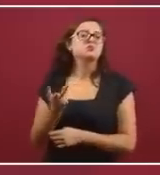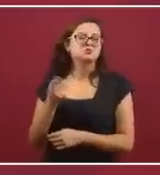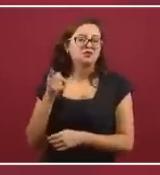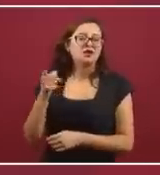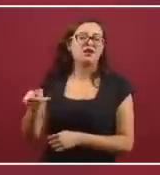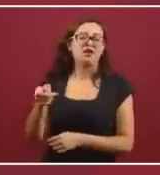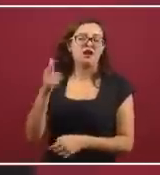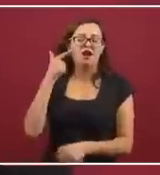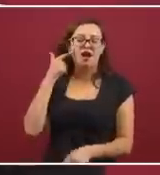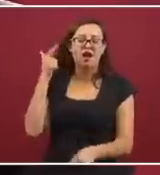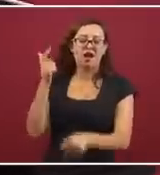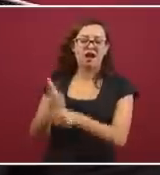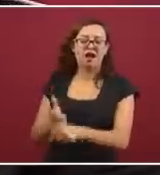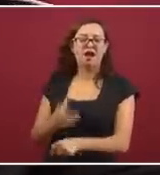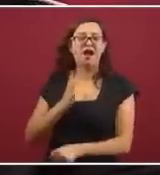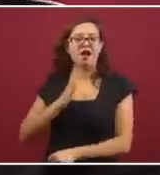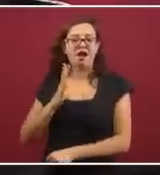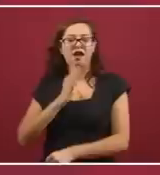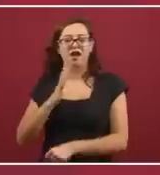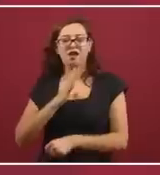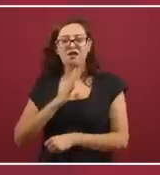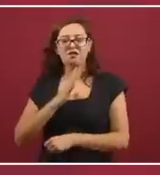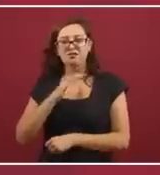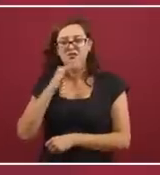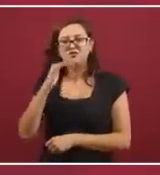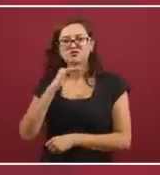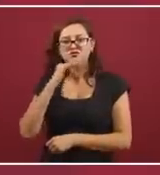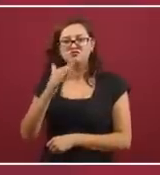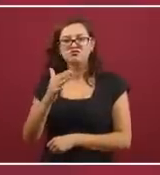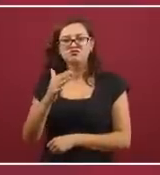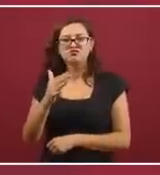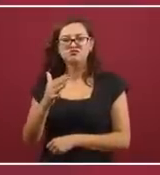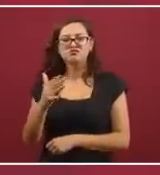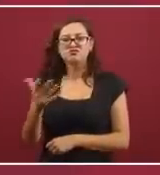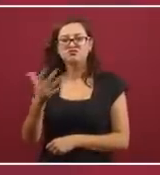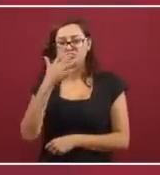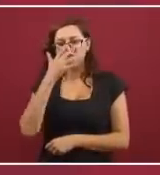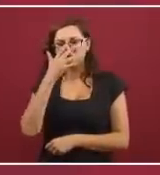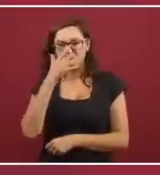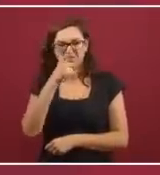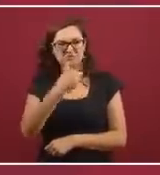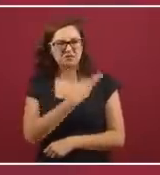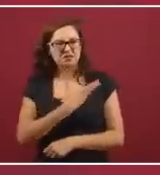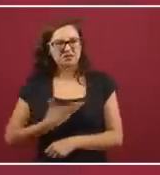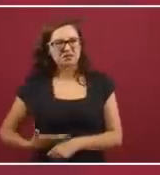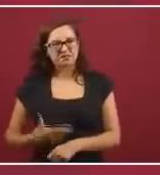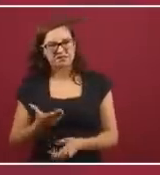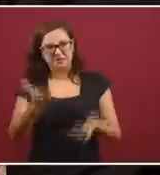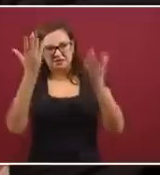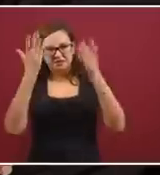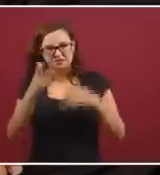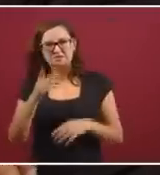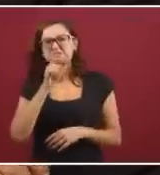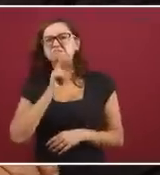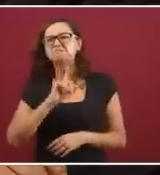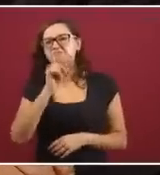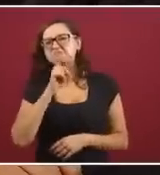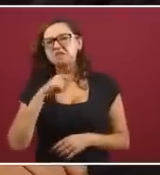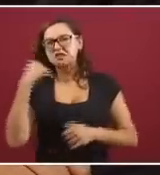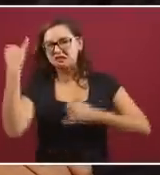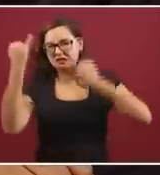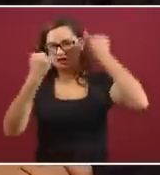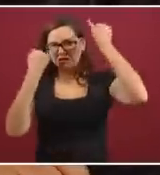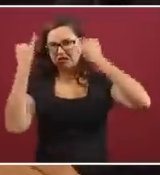este es un mentiroso un demagogo cómo